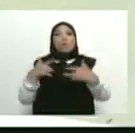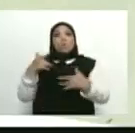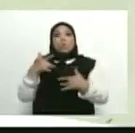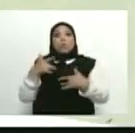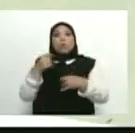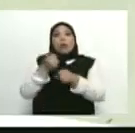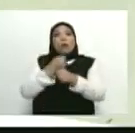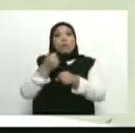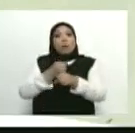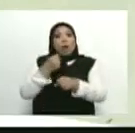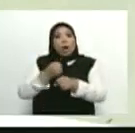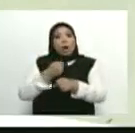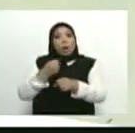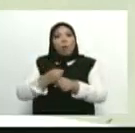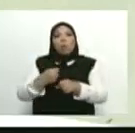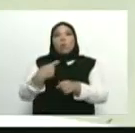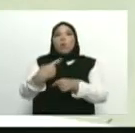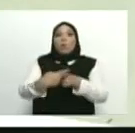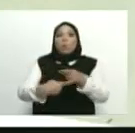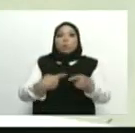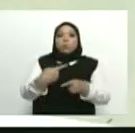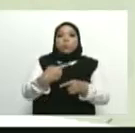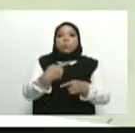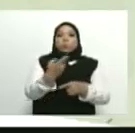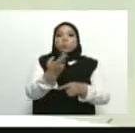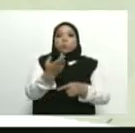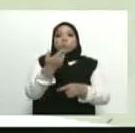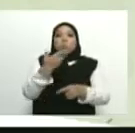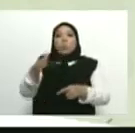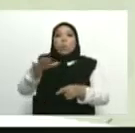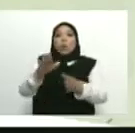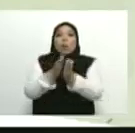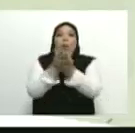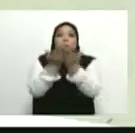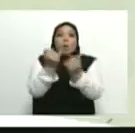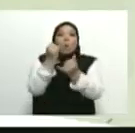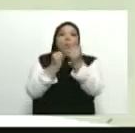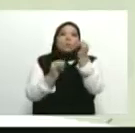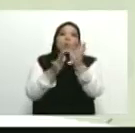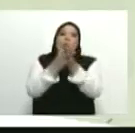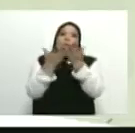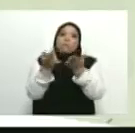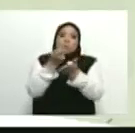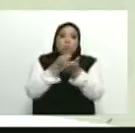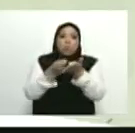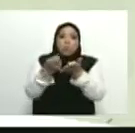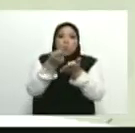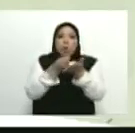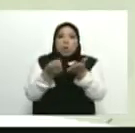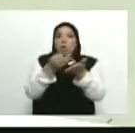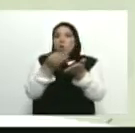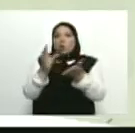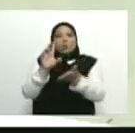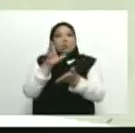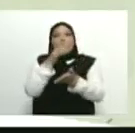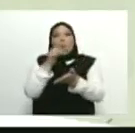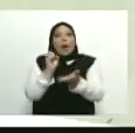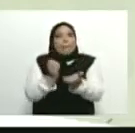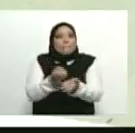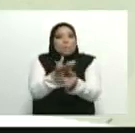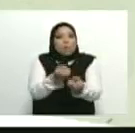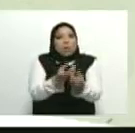legado. Me dicen que dejó un libro, el último libro escrito, inédito. Un